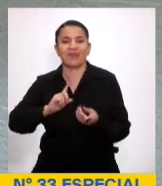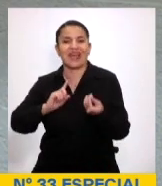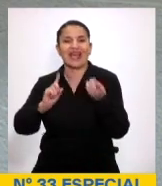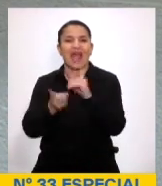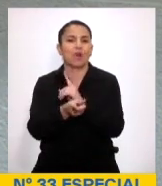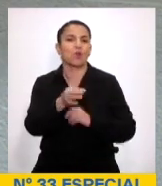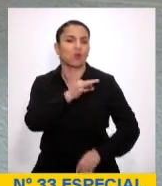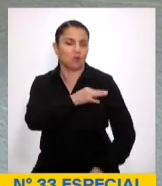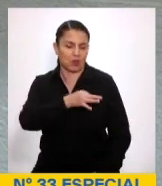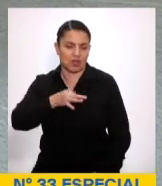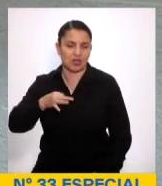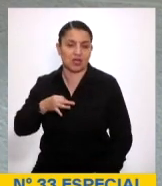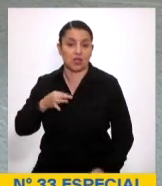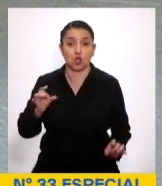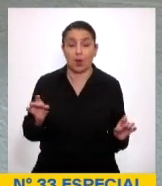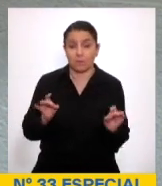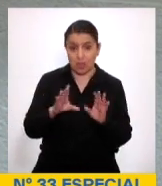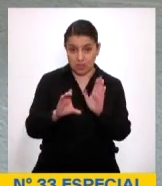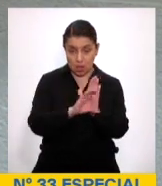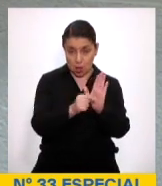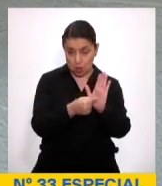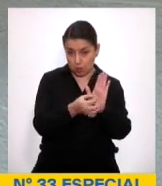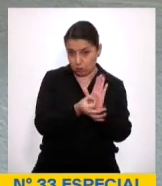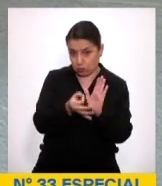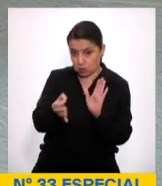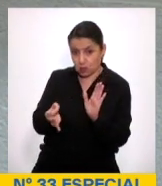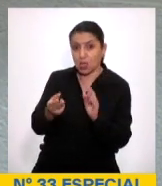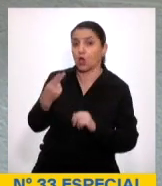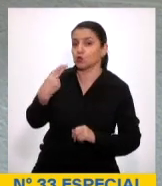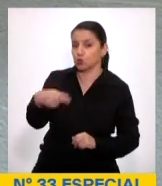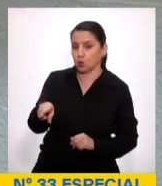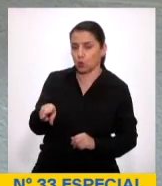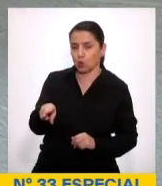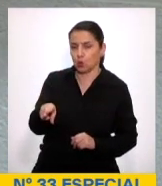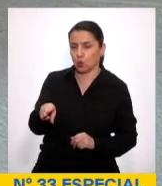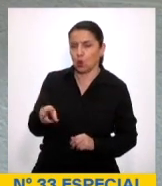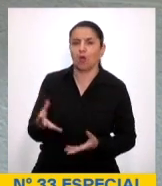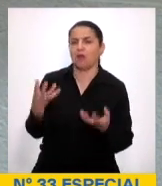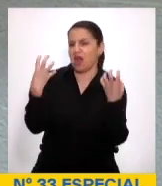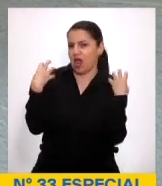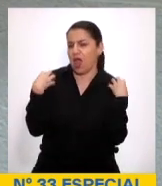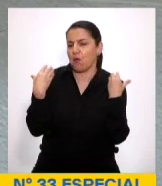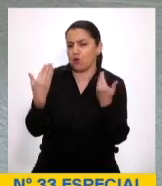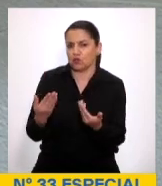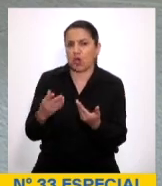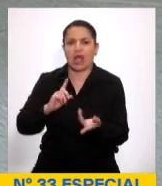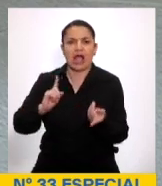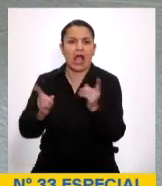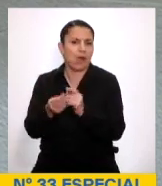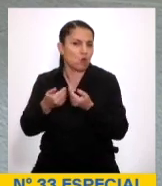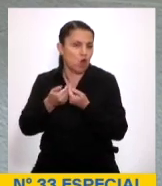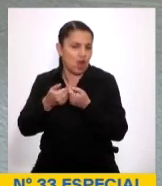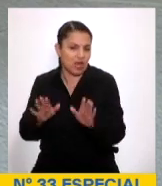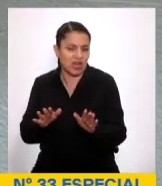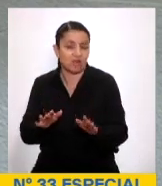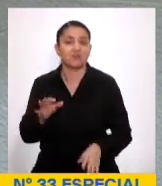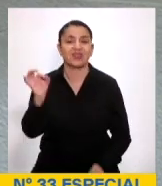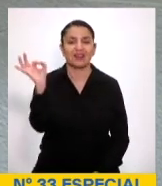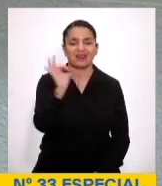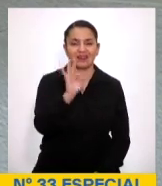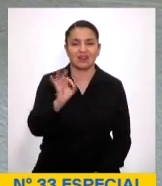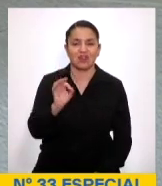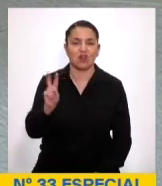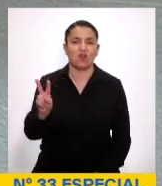ministro Pese a que la Constitución le otorgaba la Facultad de removerlos libremente en sesión del 20 de abril de